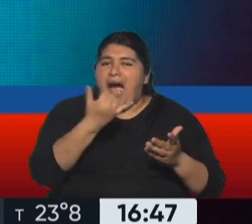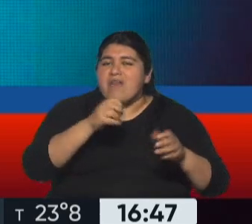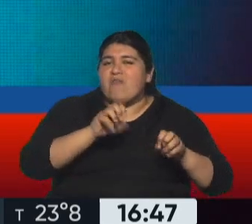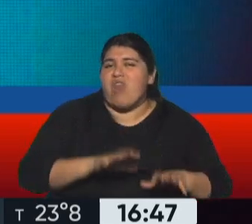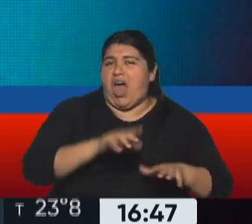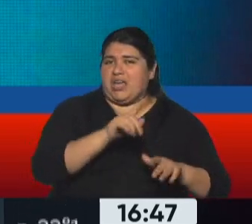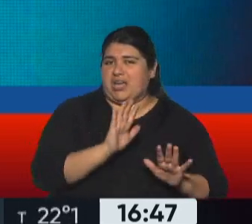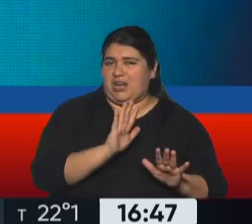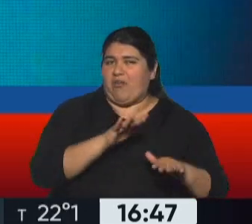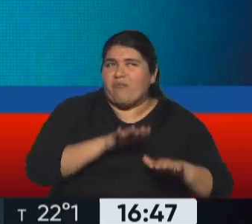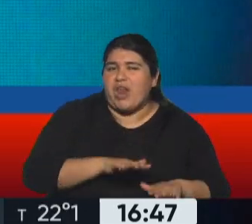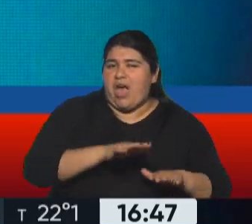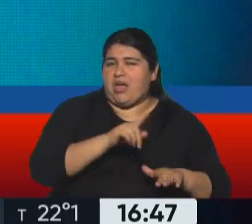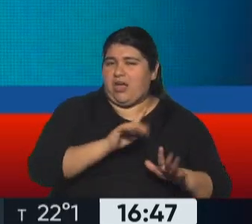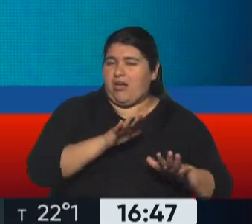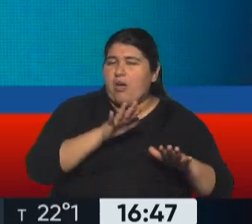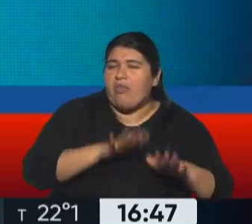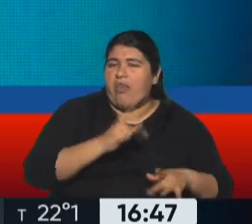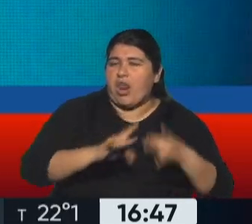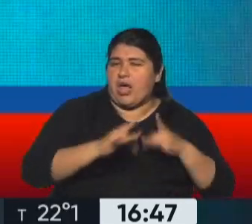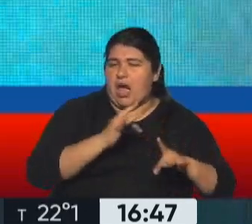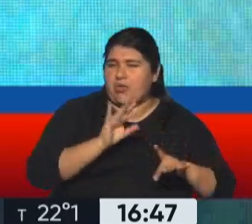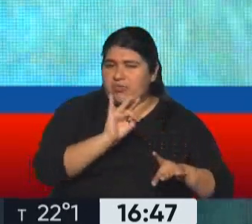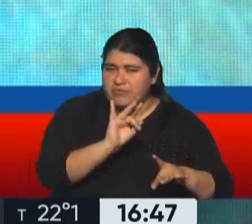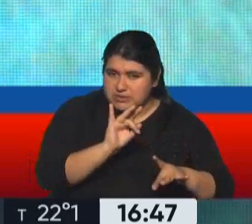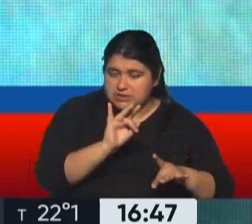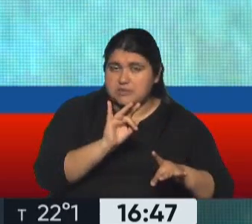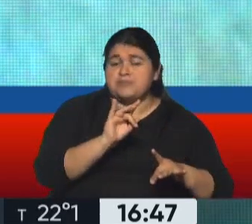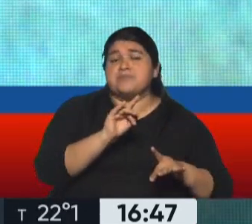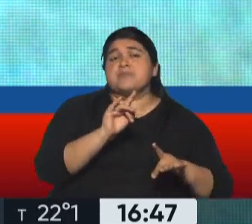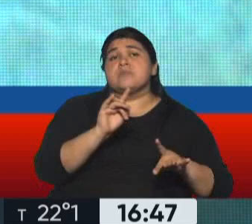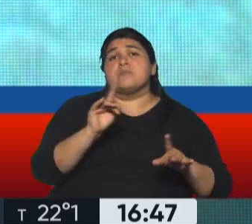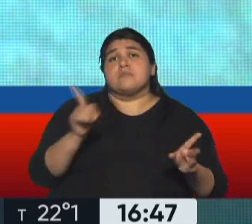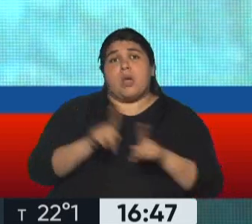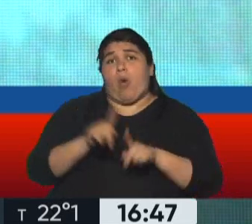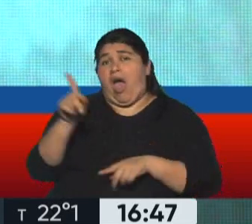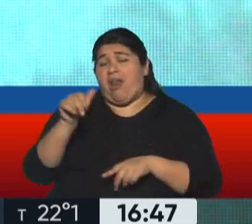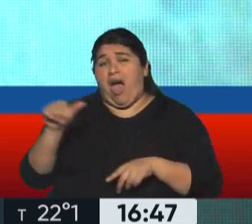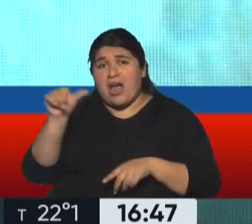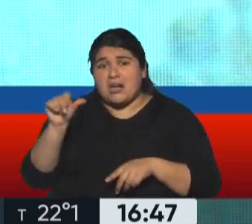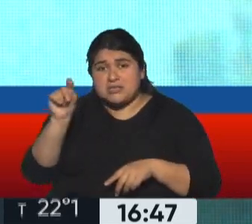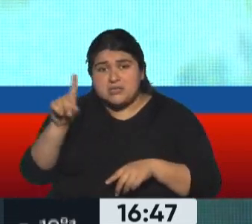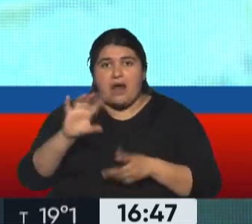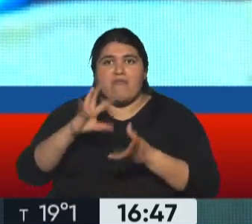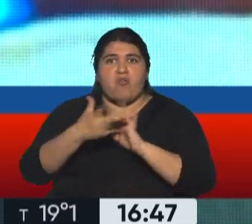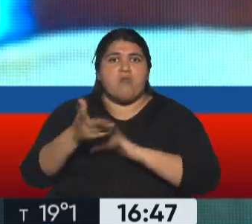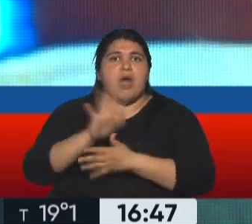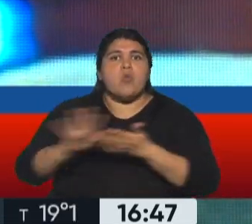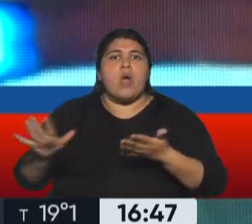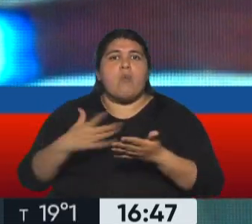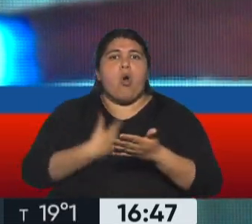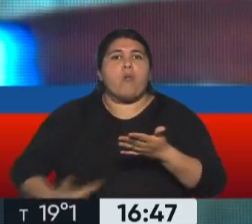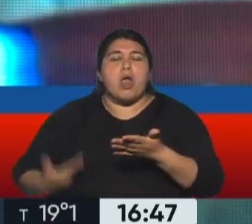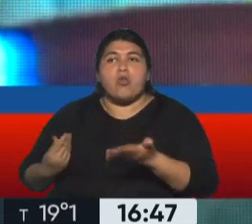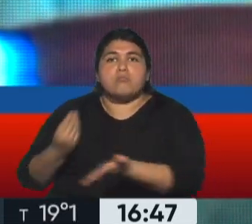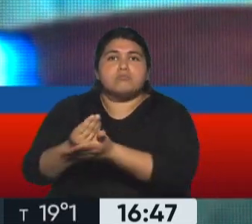caso de Afganistán, que es otra cosa, no es comparable, pero claro, también ha pasado esto de que, bueno, cuando se quieren instaurar modelos que no son tal vez los que regían